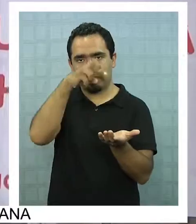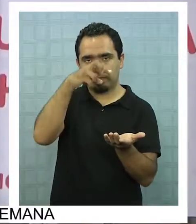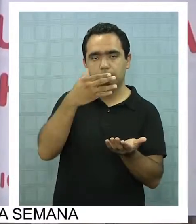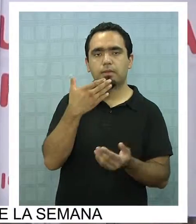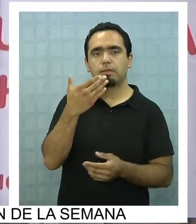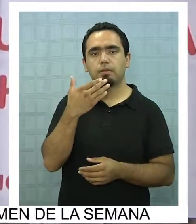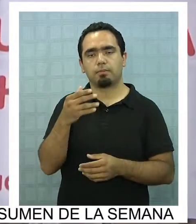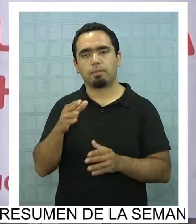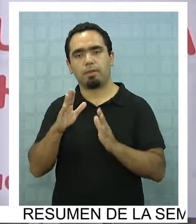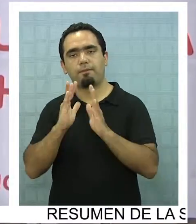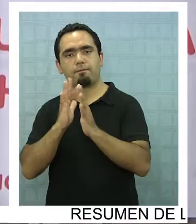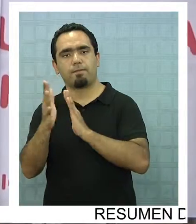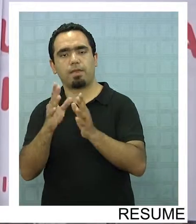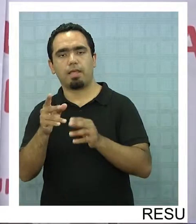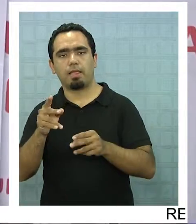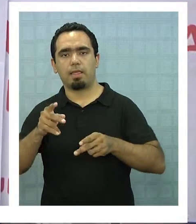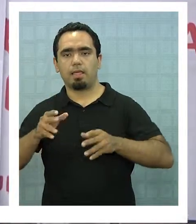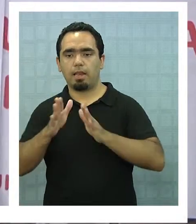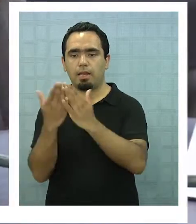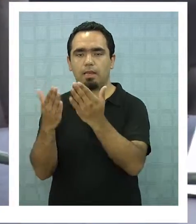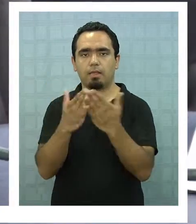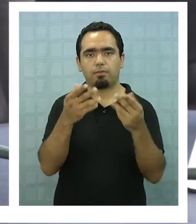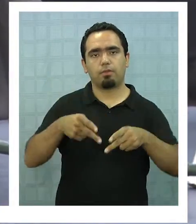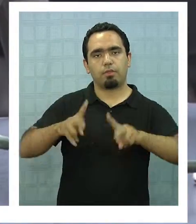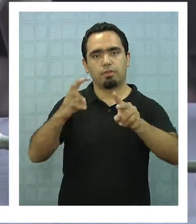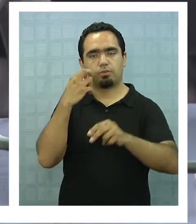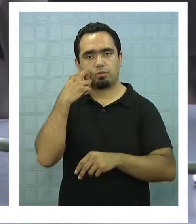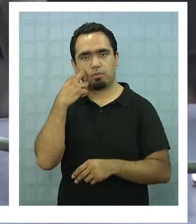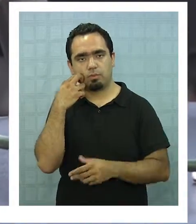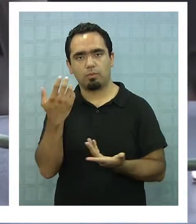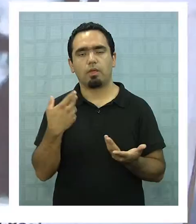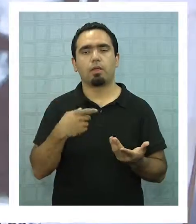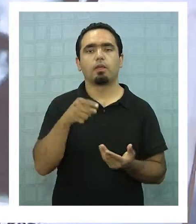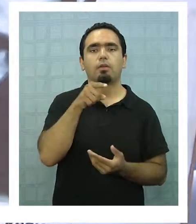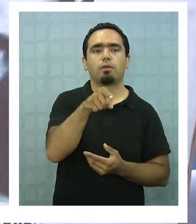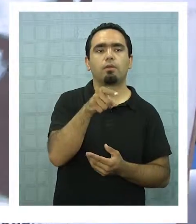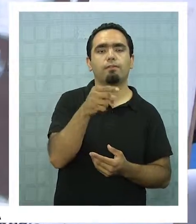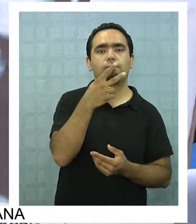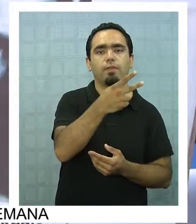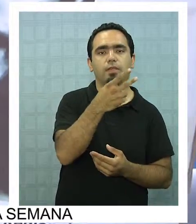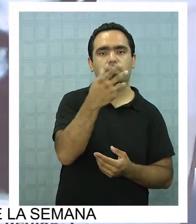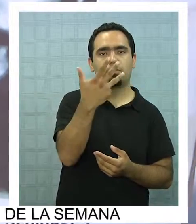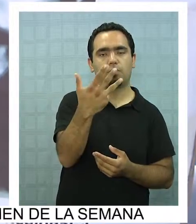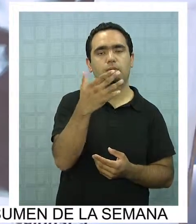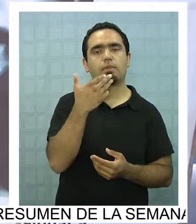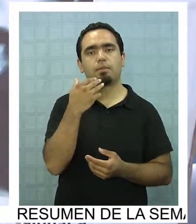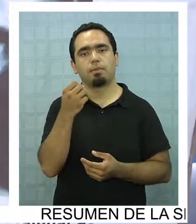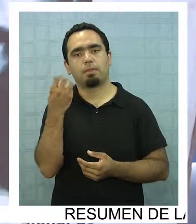Humanos, que se desarrollará el jueves 29 y viernes 30 de octubre en la Plaza Prat.